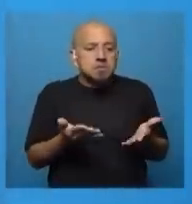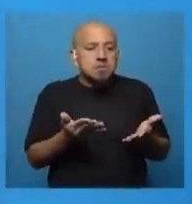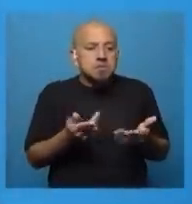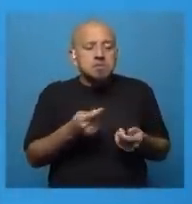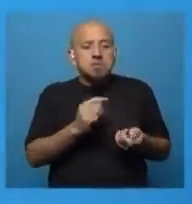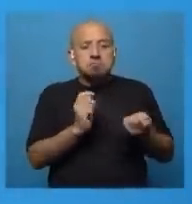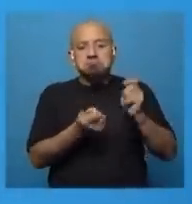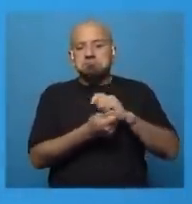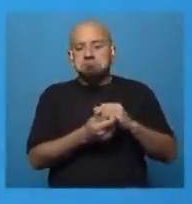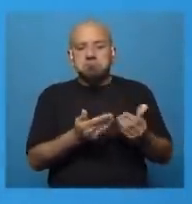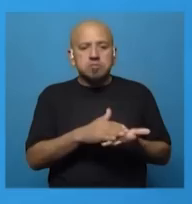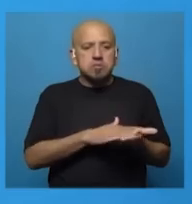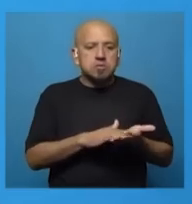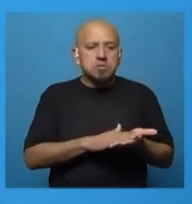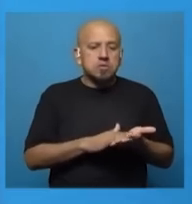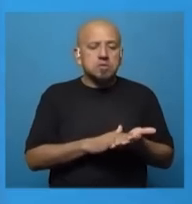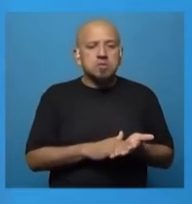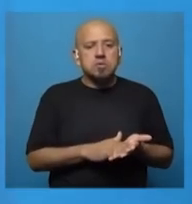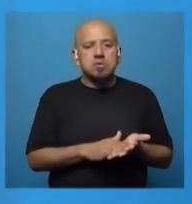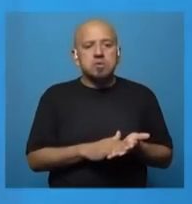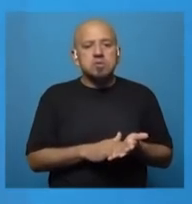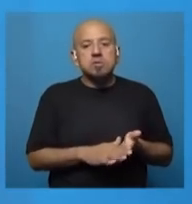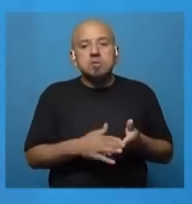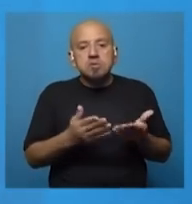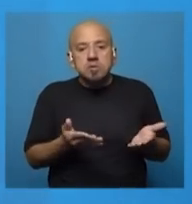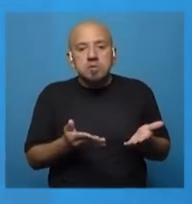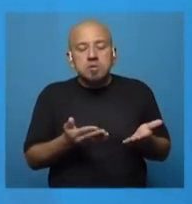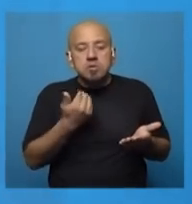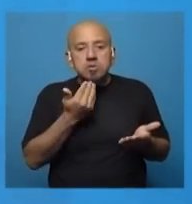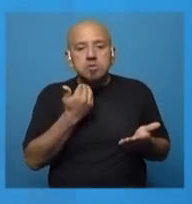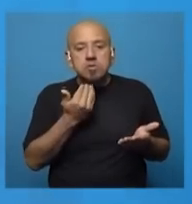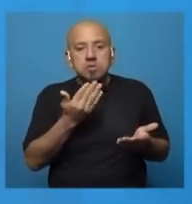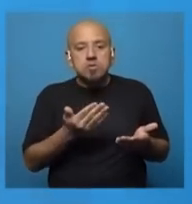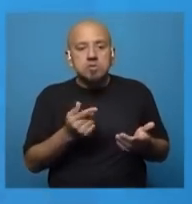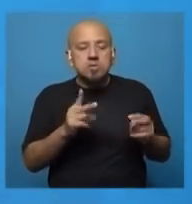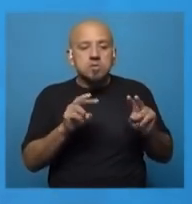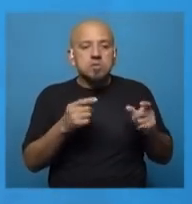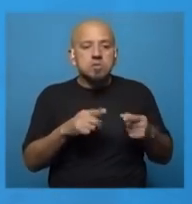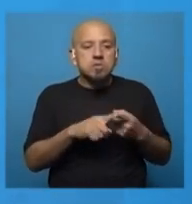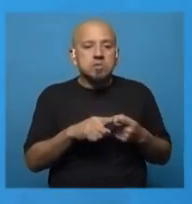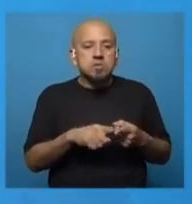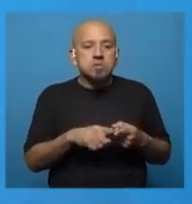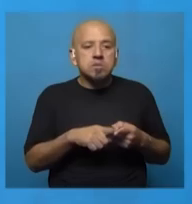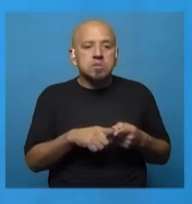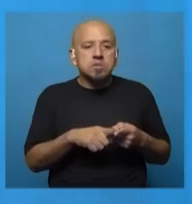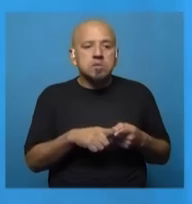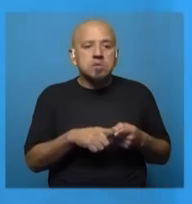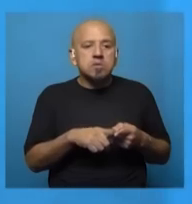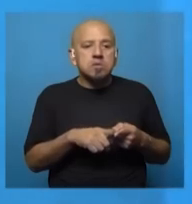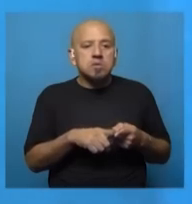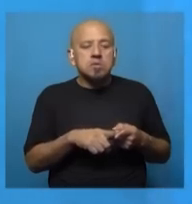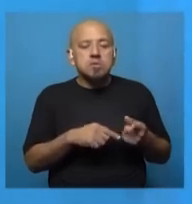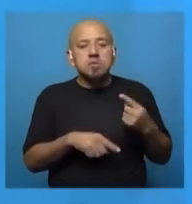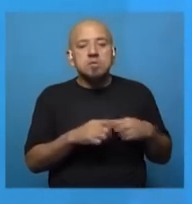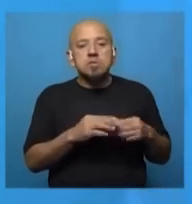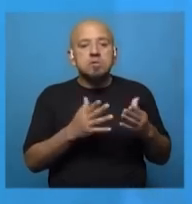que uno percibiera al menos verdad tampoco sabemos si hubo temas de persecución o simplemente fue una